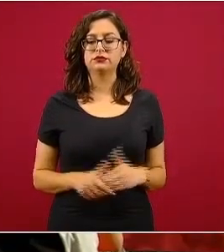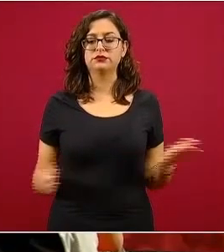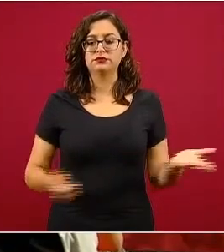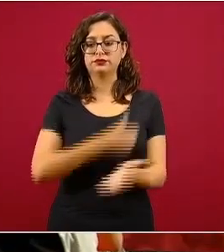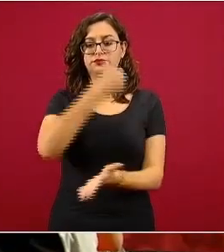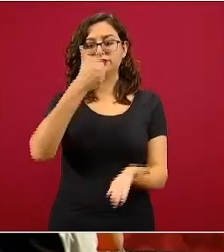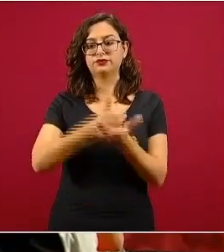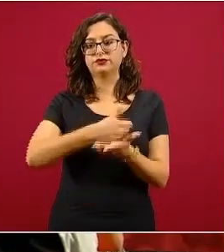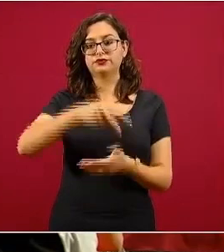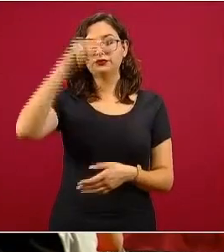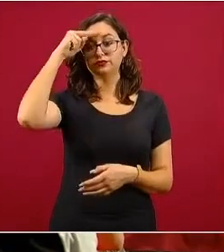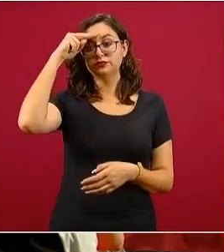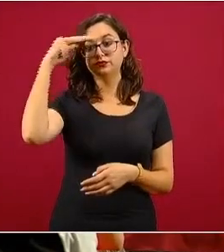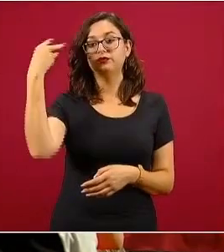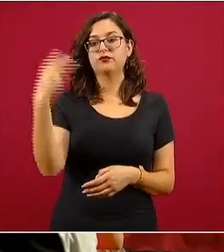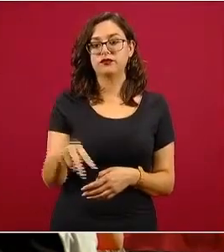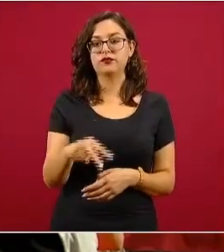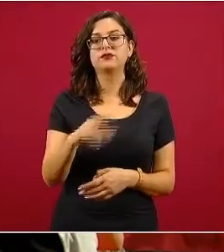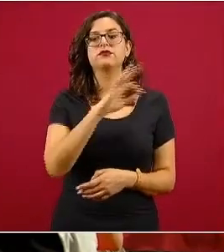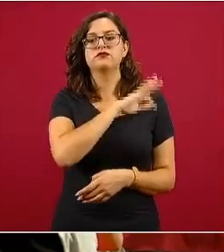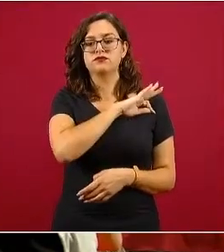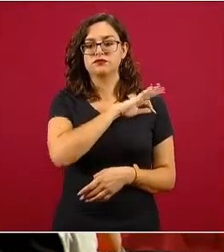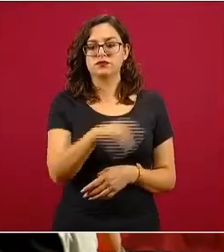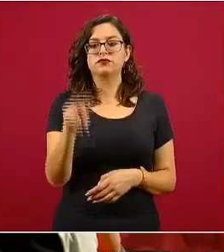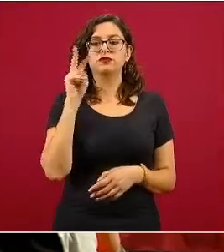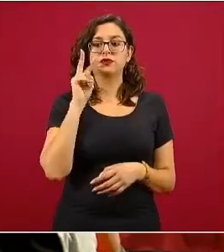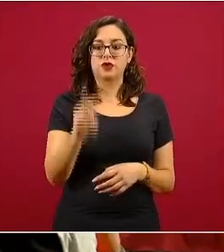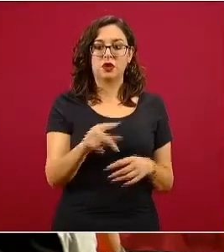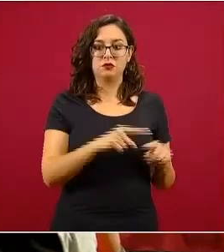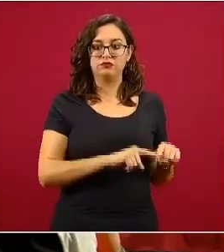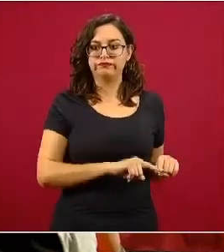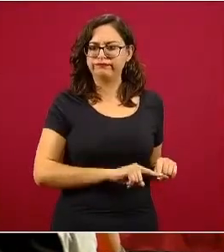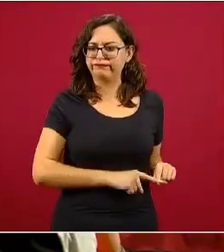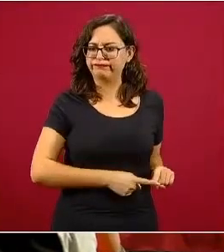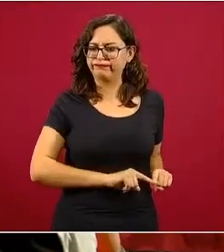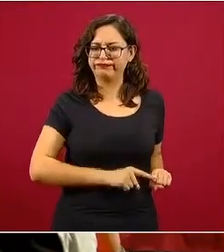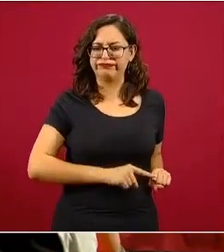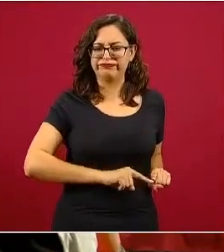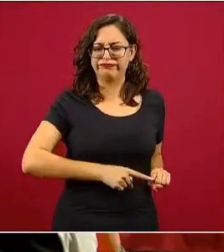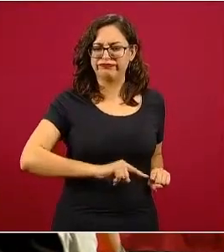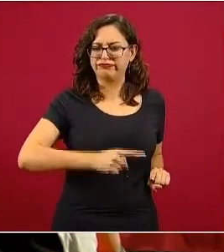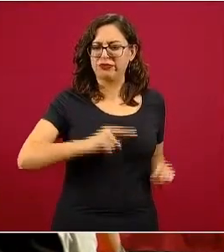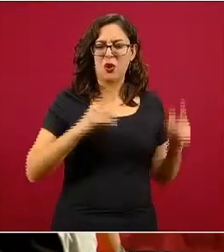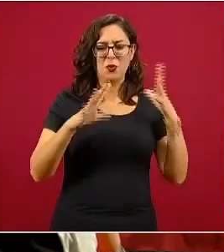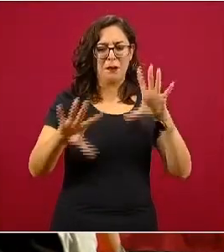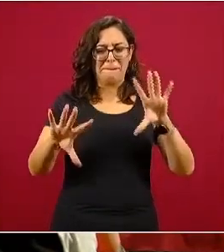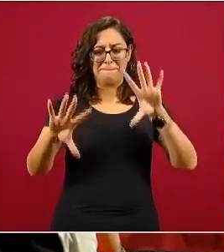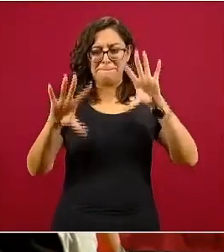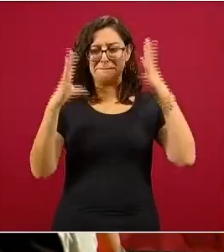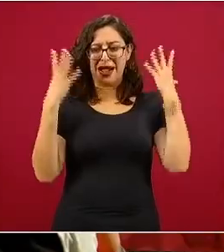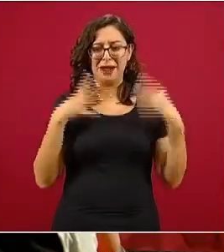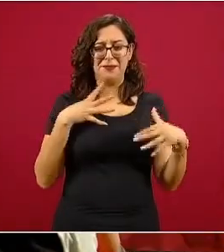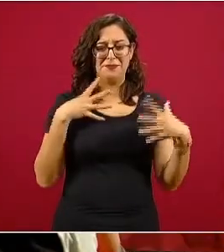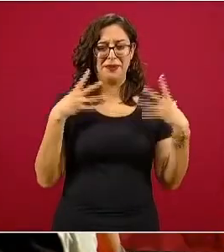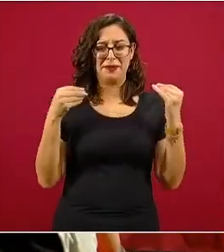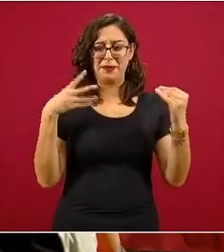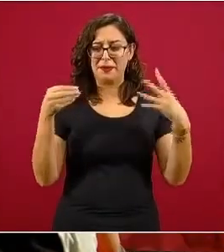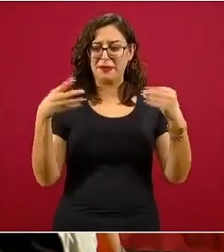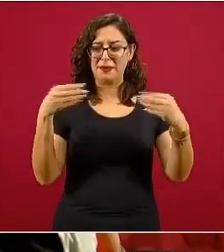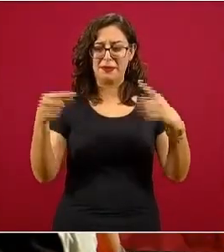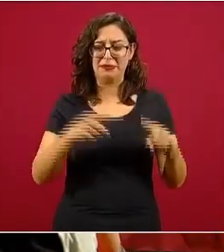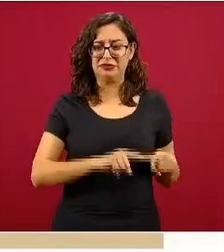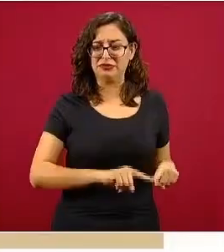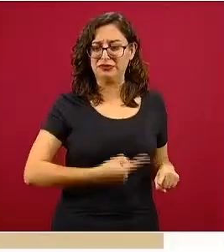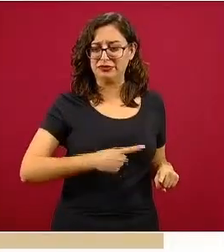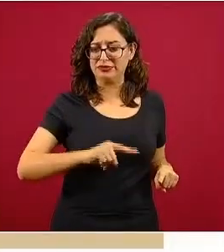Ciudad de México. Ciudad de México, podemos ver el incremento importante que se tuvo desde que inició la epidemia y prácticamente hasta la semana